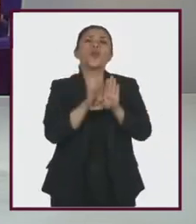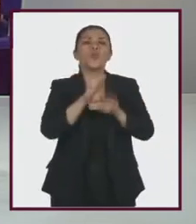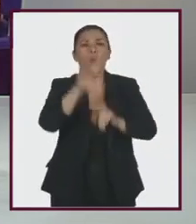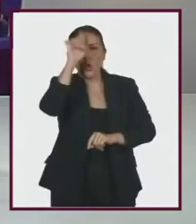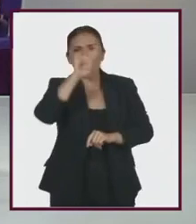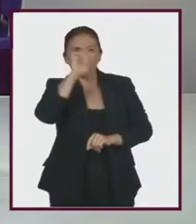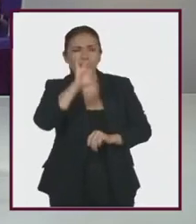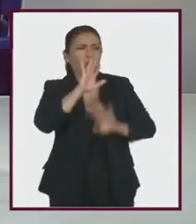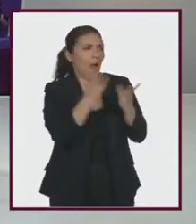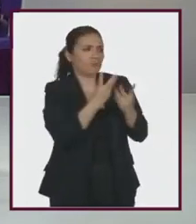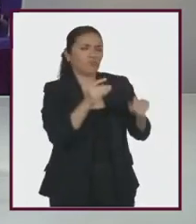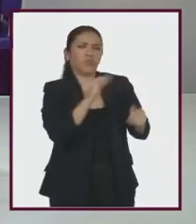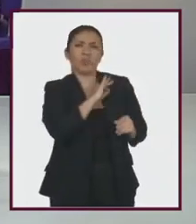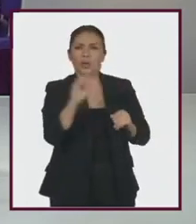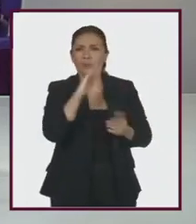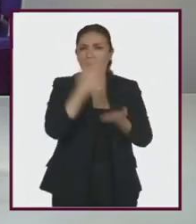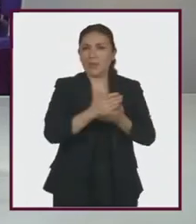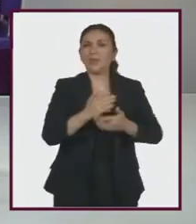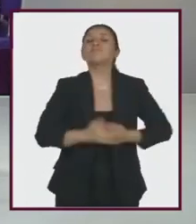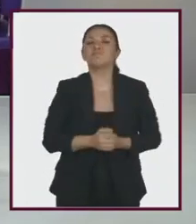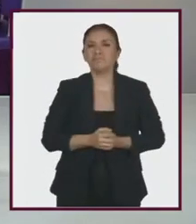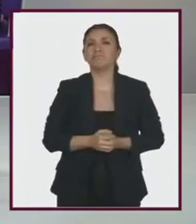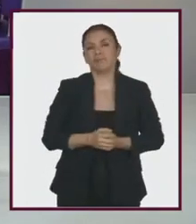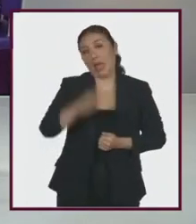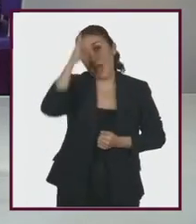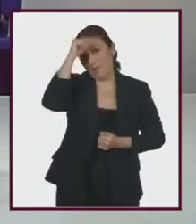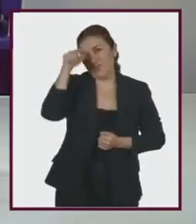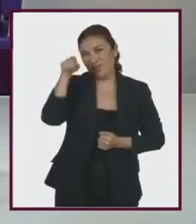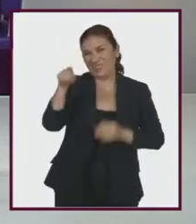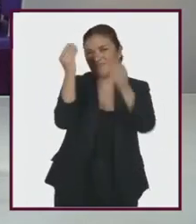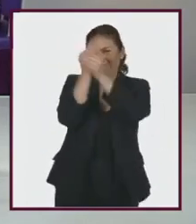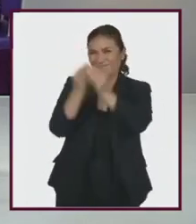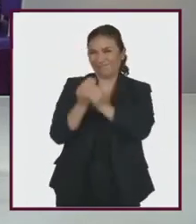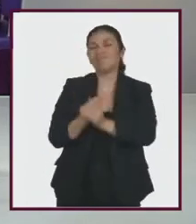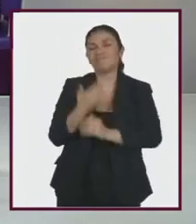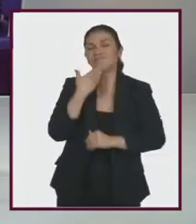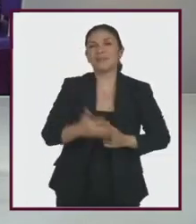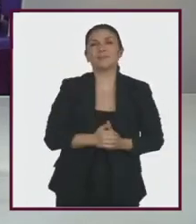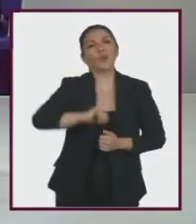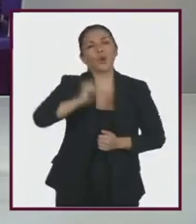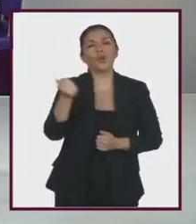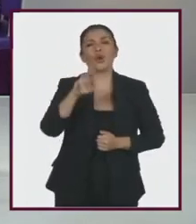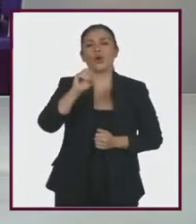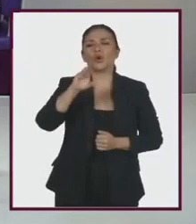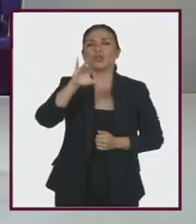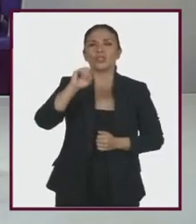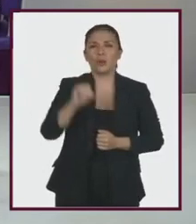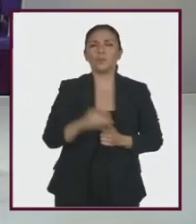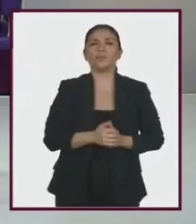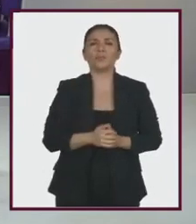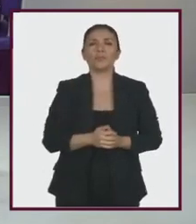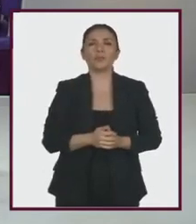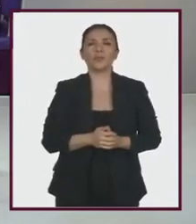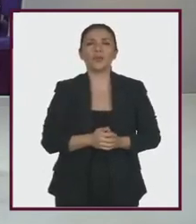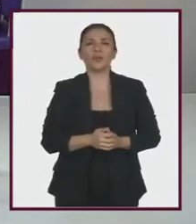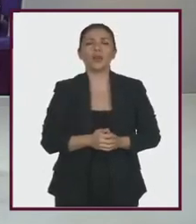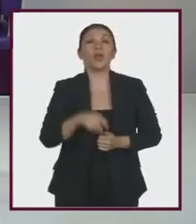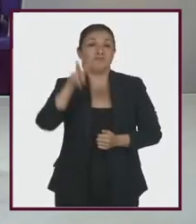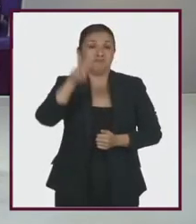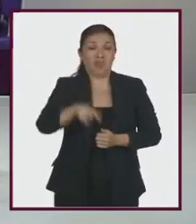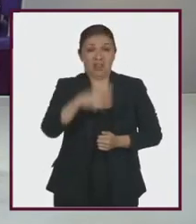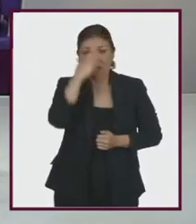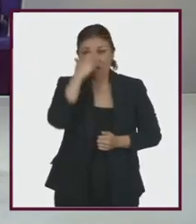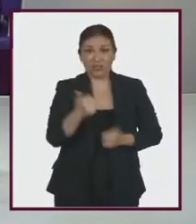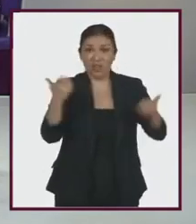puede parar. De acuerdo a la clasificación que ya nos compartiste, doctor. Rocío López Urbina considera un acierto abordar en el aula